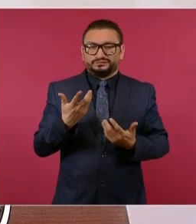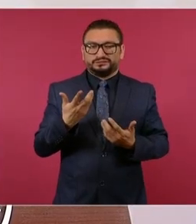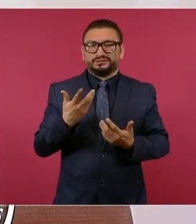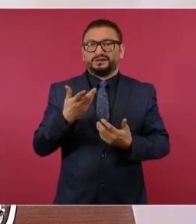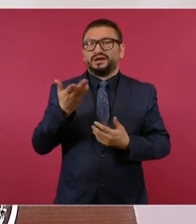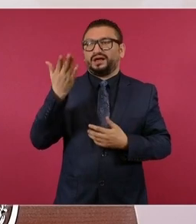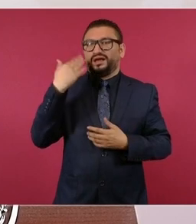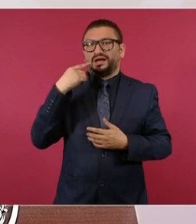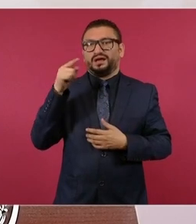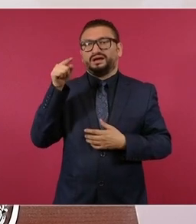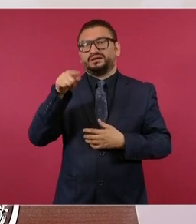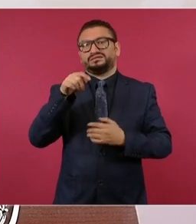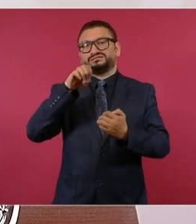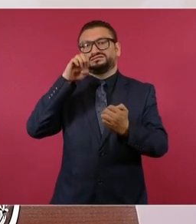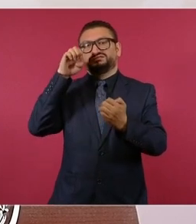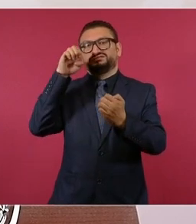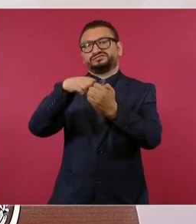engañado,